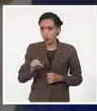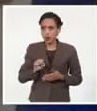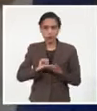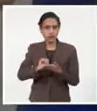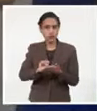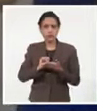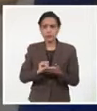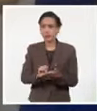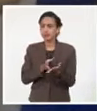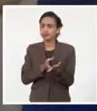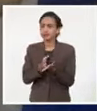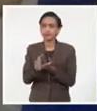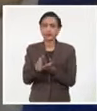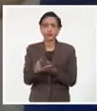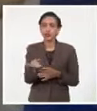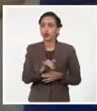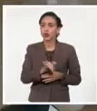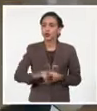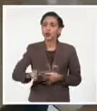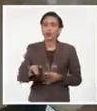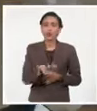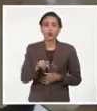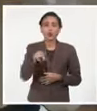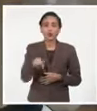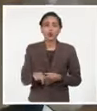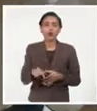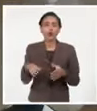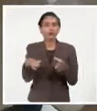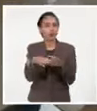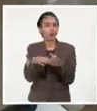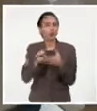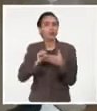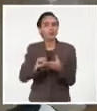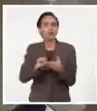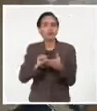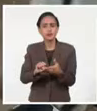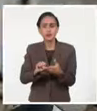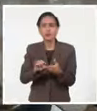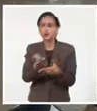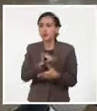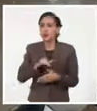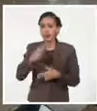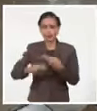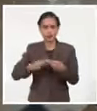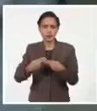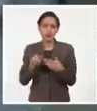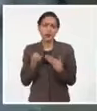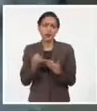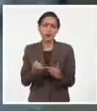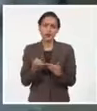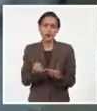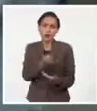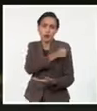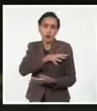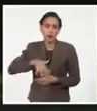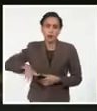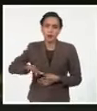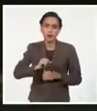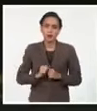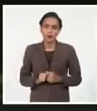servicios vitales y se ha mantenido reincorporando un grupo de servicios a la población pinareña.